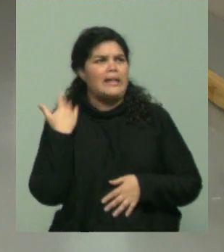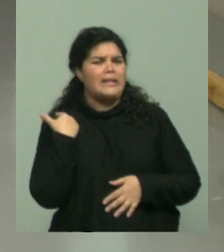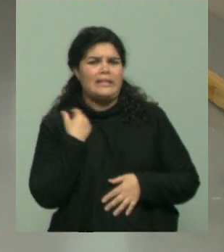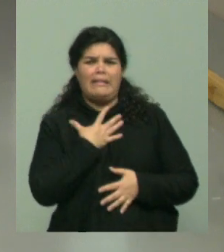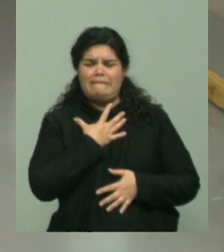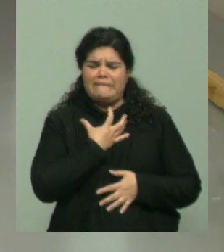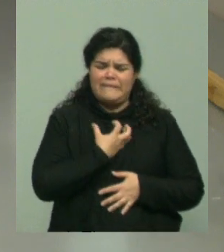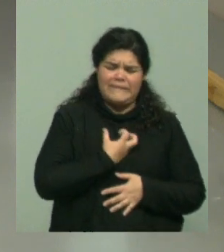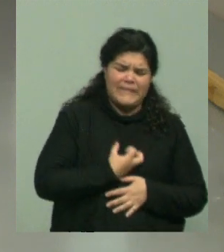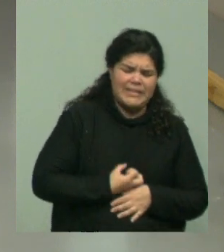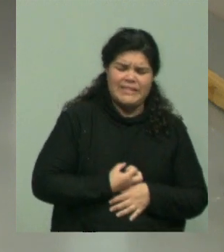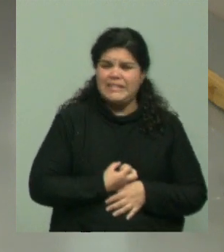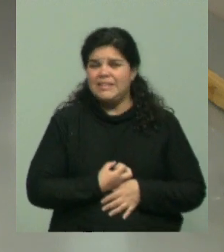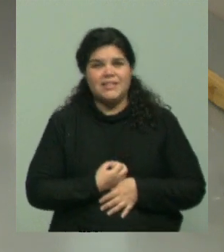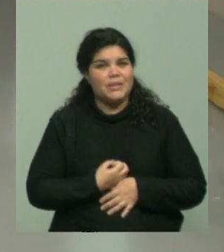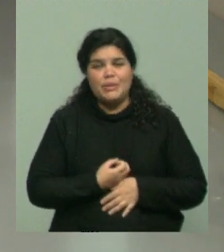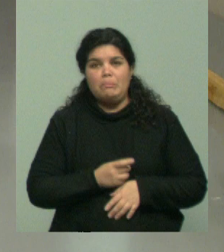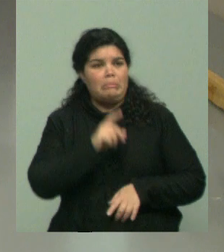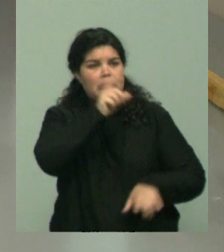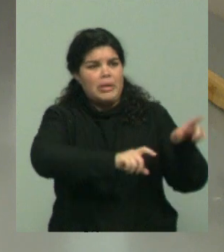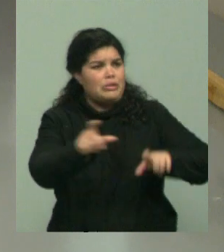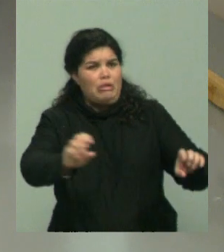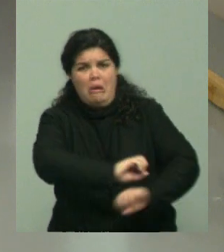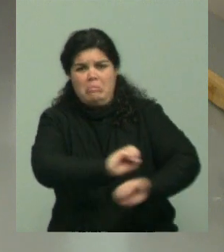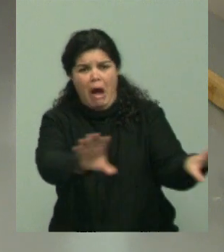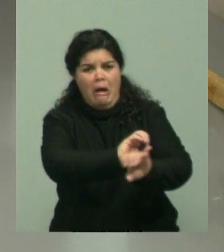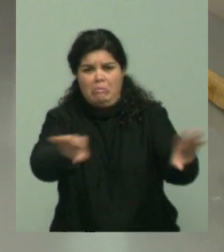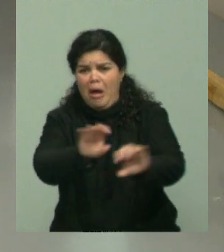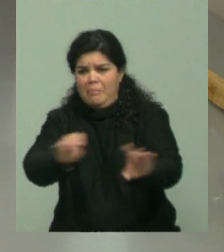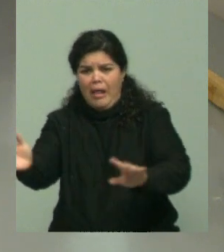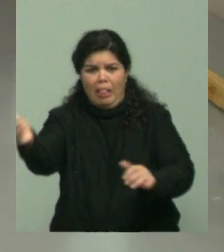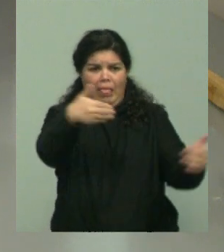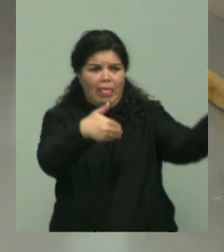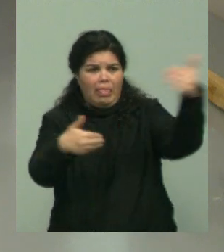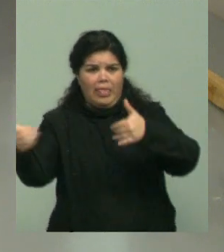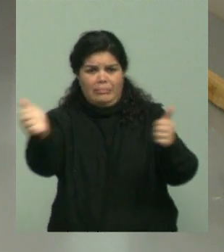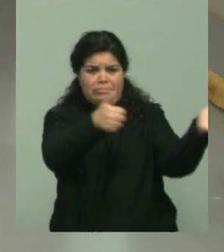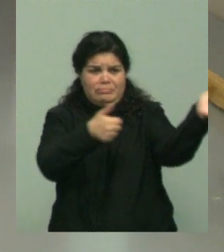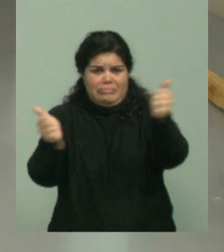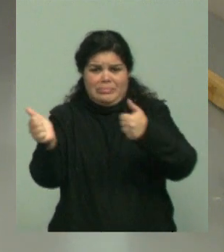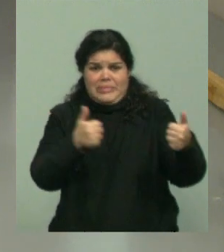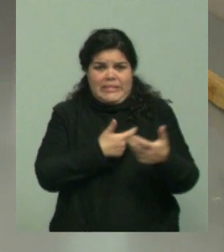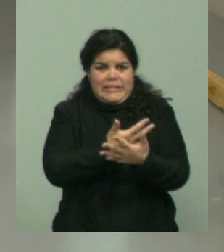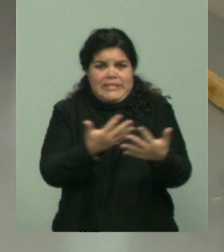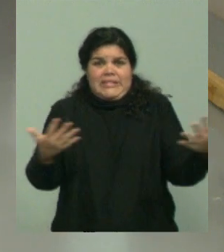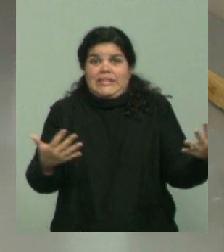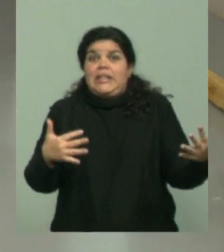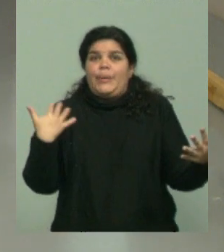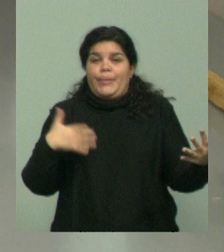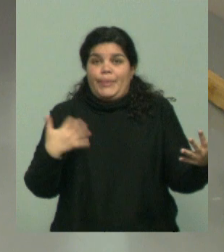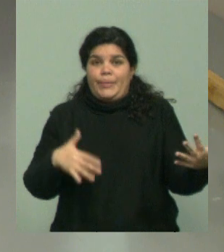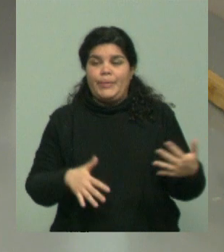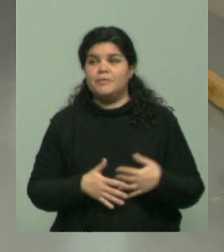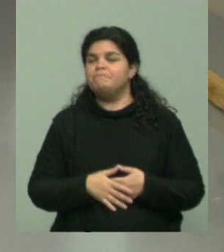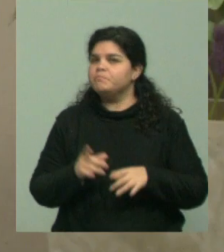terrible, porque toda la gente viene mal, ¿viste? Que vos le ayudé a estar bien. Convengamos que, que yoga para muchos es eso, es